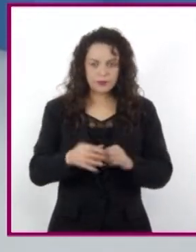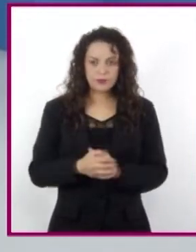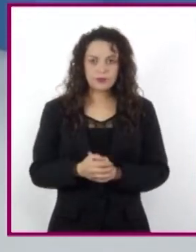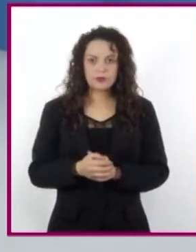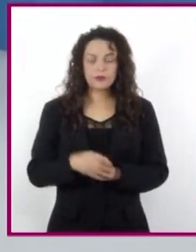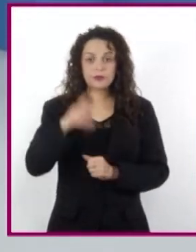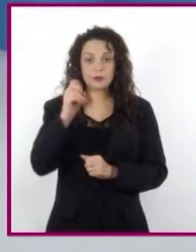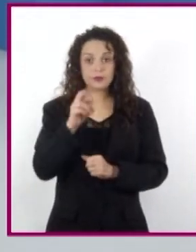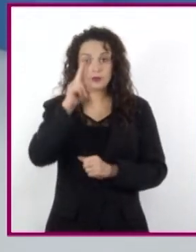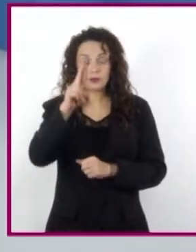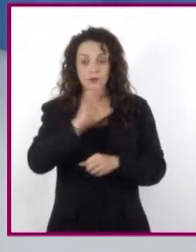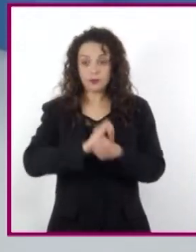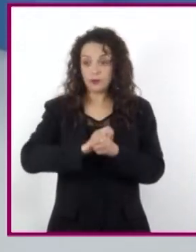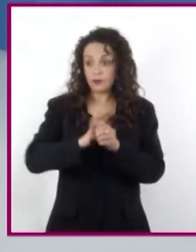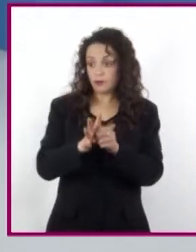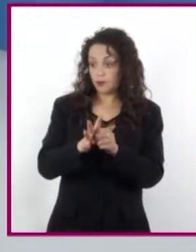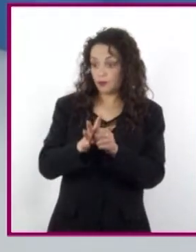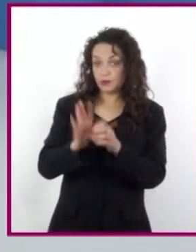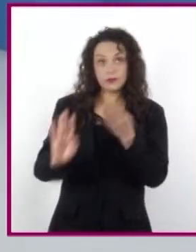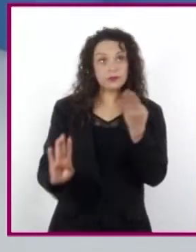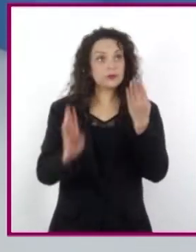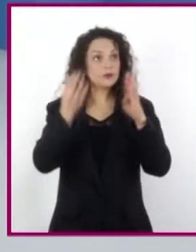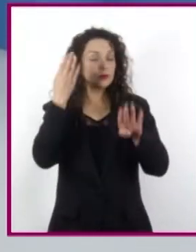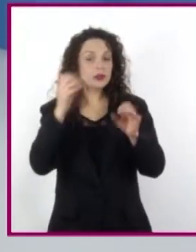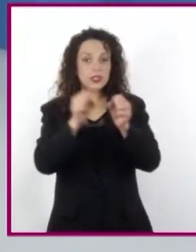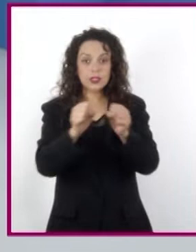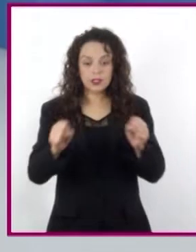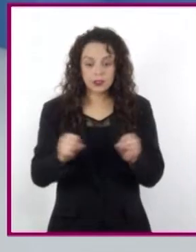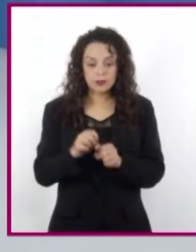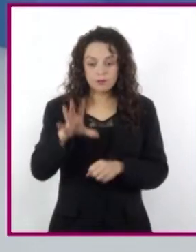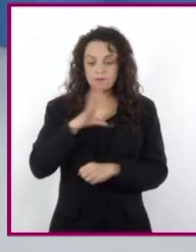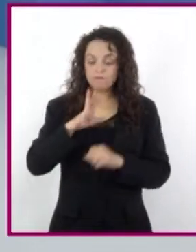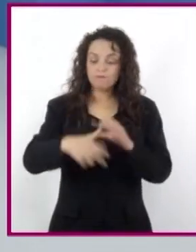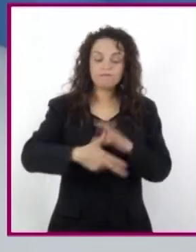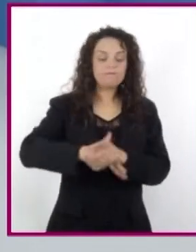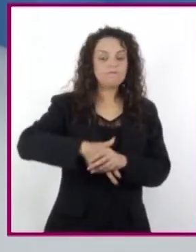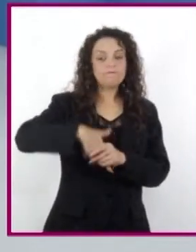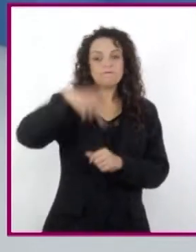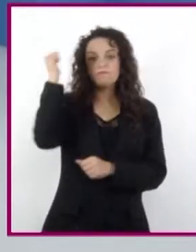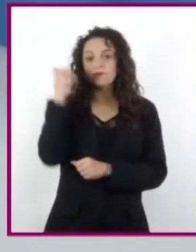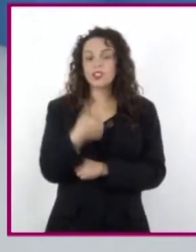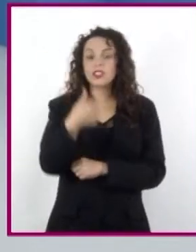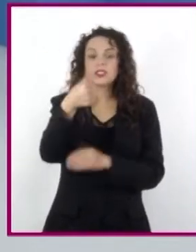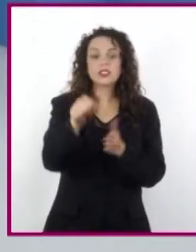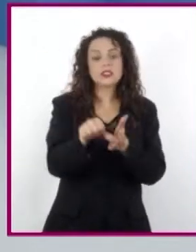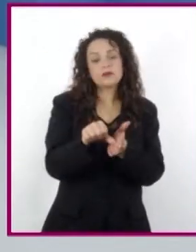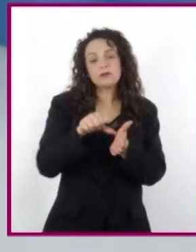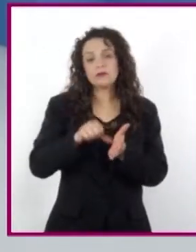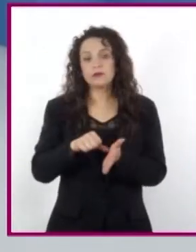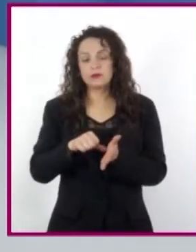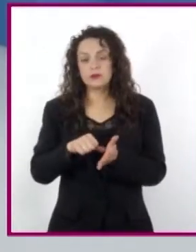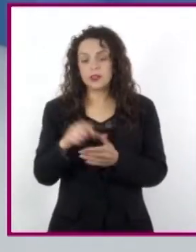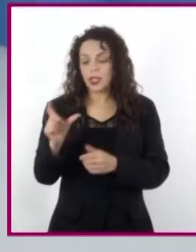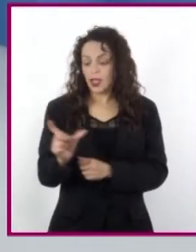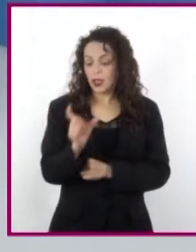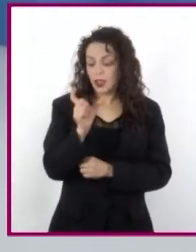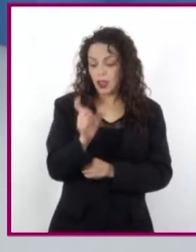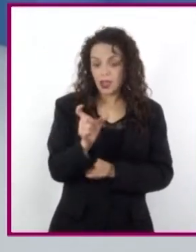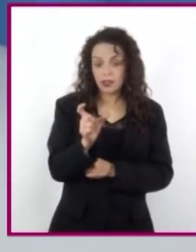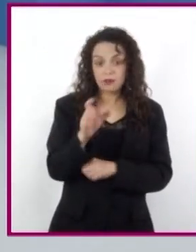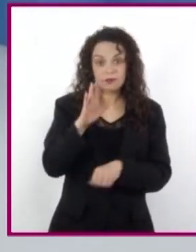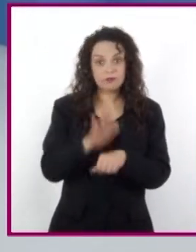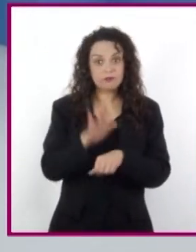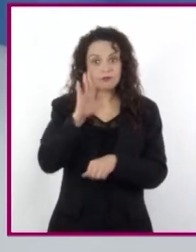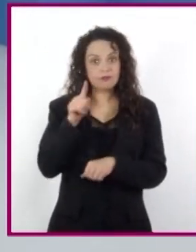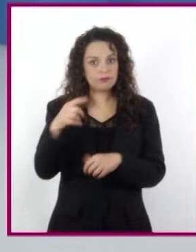pandemia mundial, el salón estaba vacío desde hace medio año y las tarjetas, que eran las más inquietas de